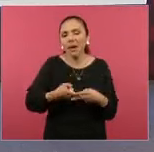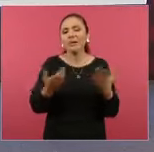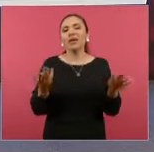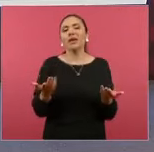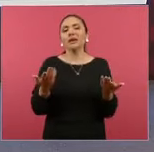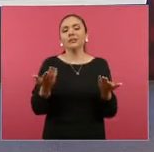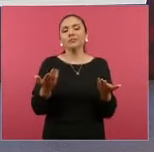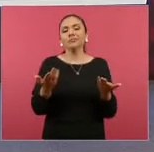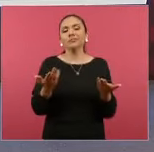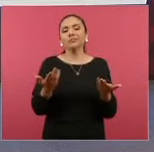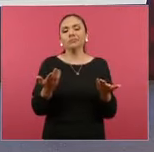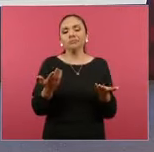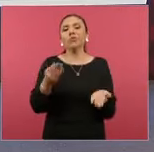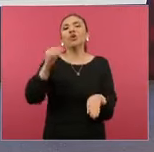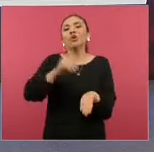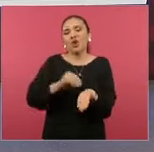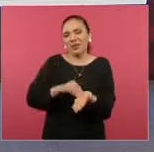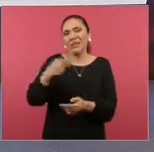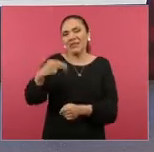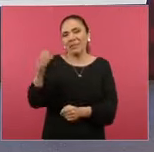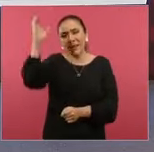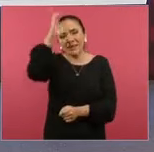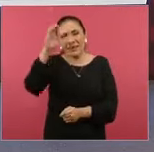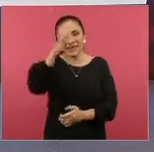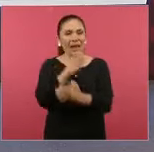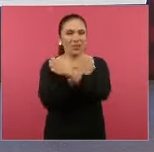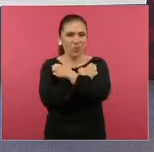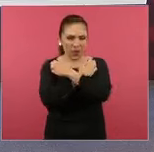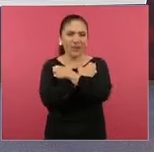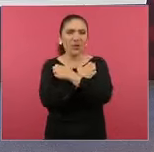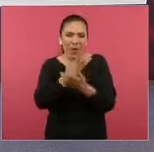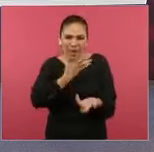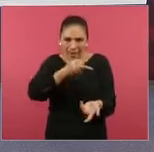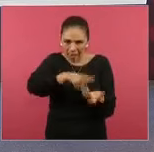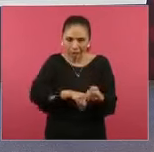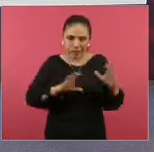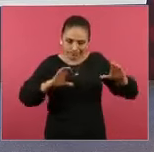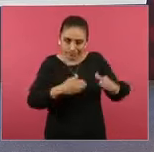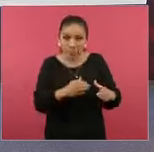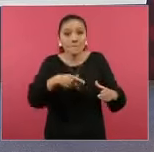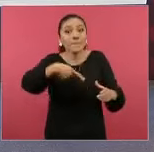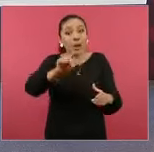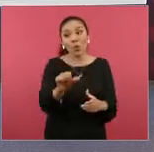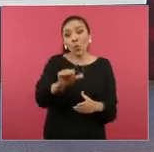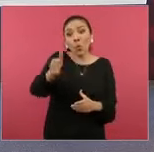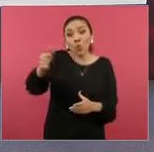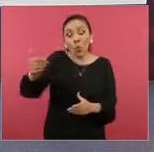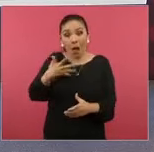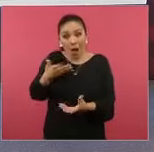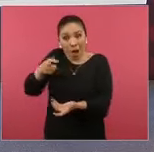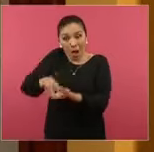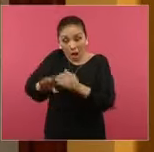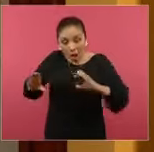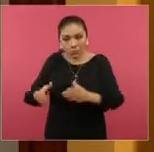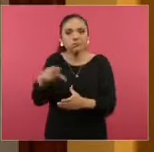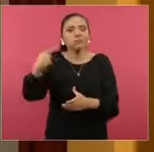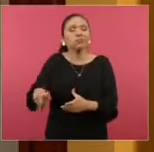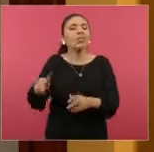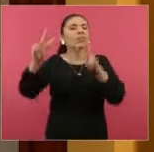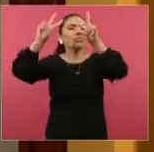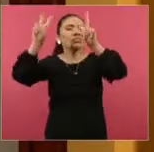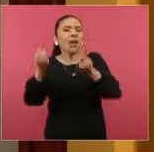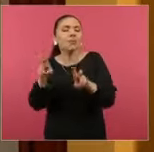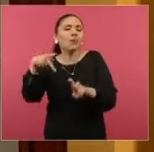o todavía las ciencias de la educación, podemos decir que están entre ellos, pero otros que abordan aspectos